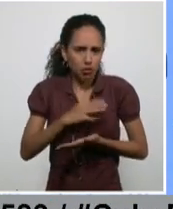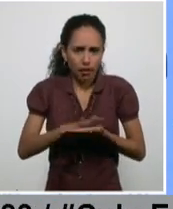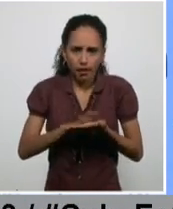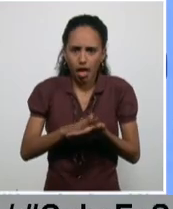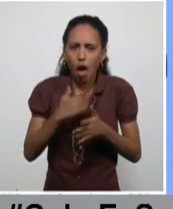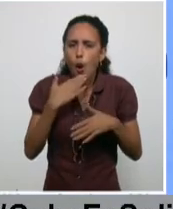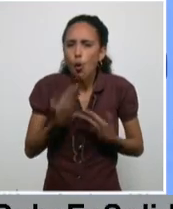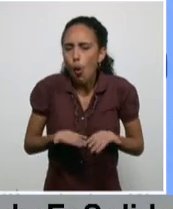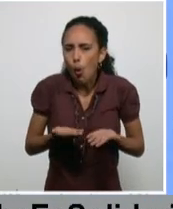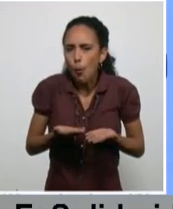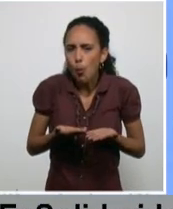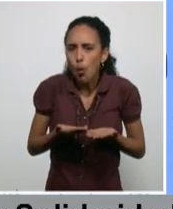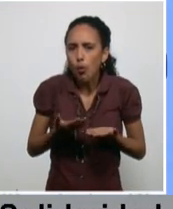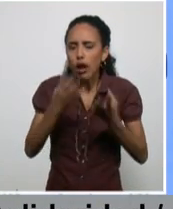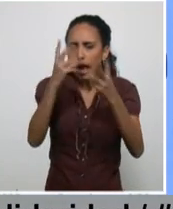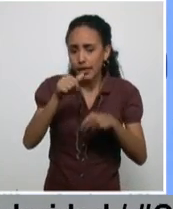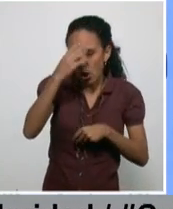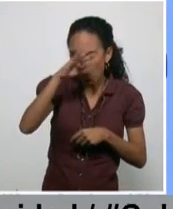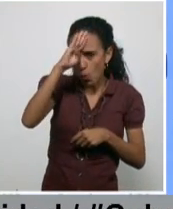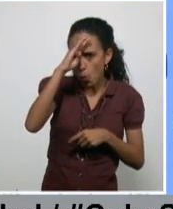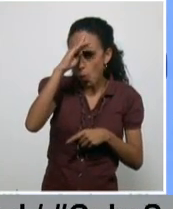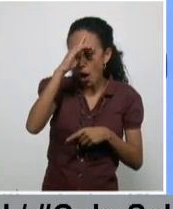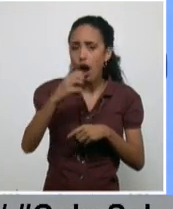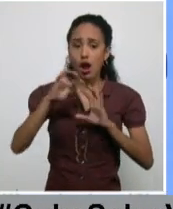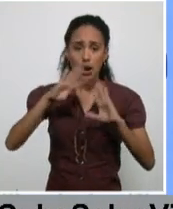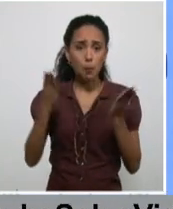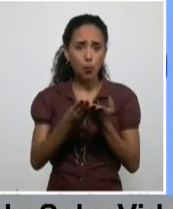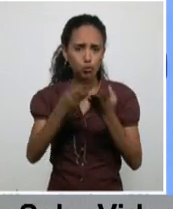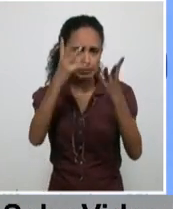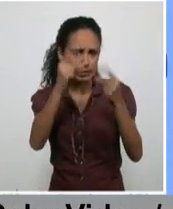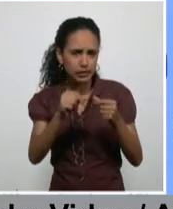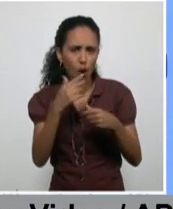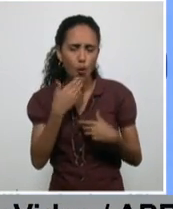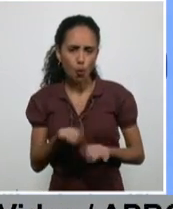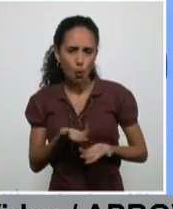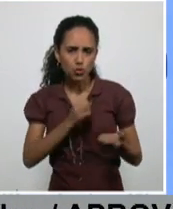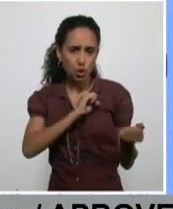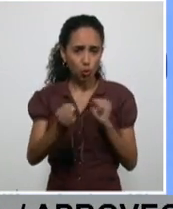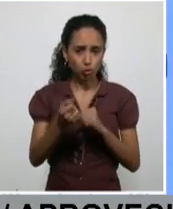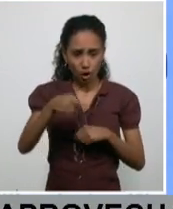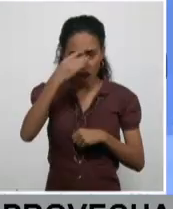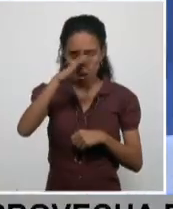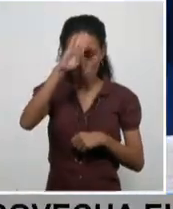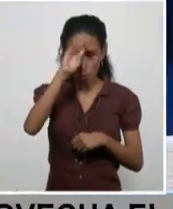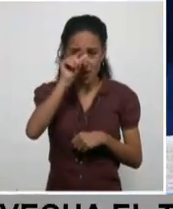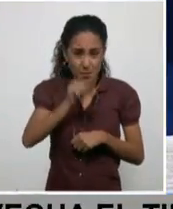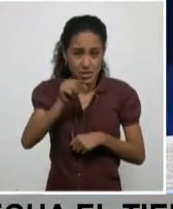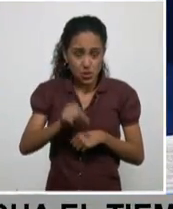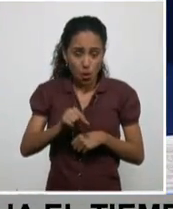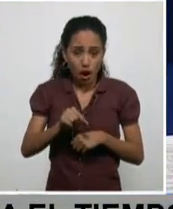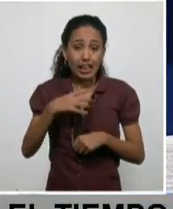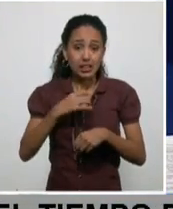mundo? ¿Cómo se manejan en Cuba los focos o lugares con muchos casos asintomáticos?